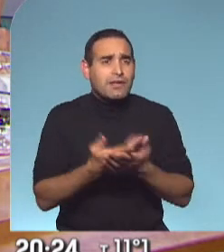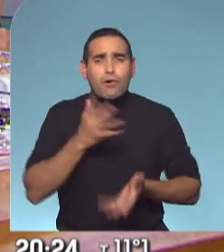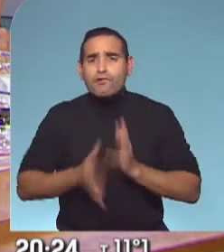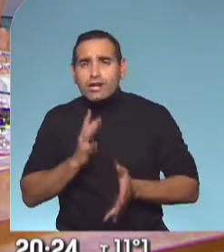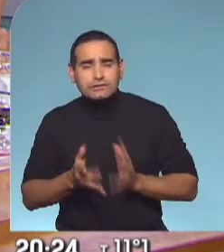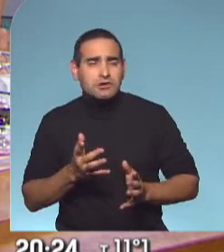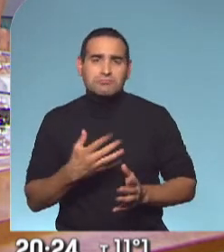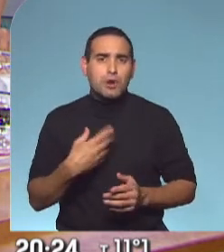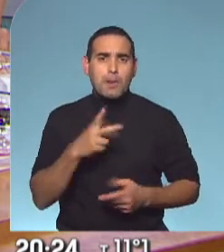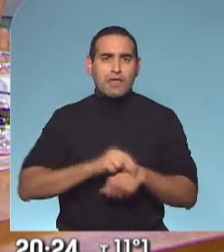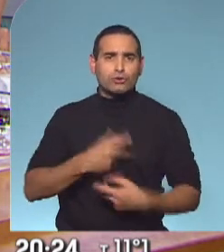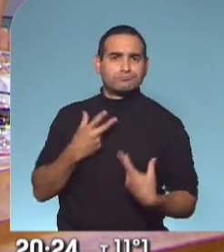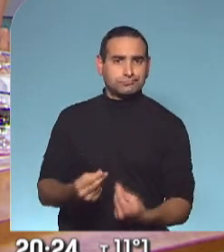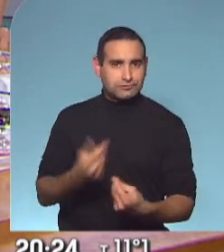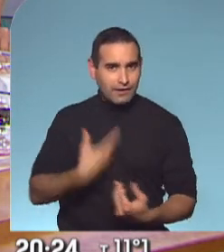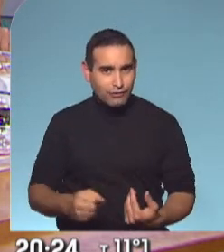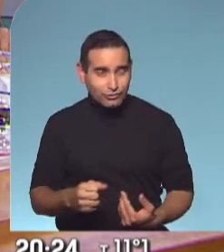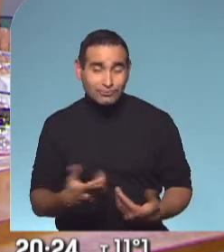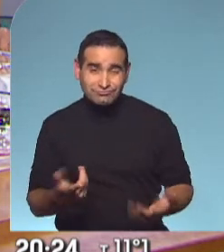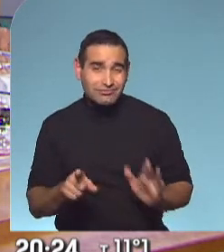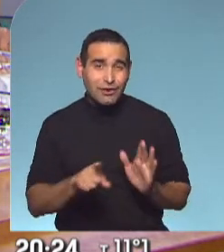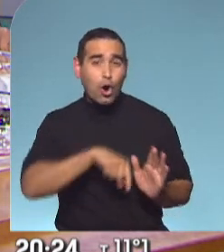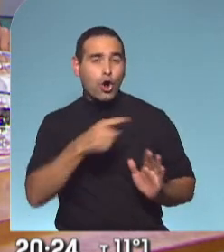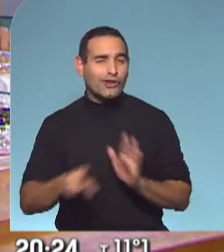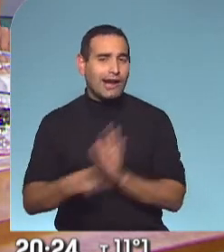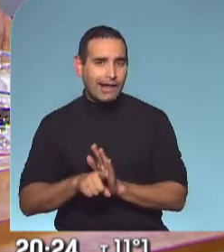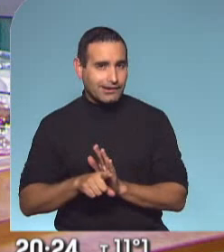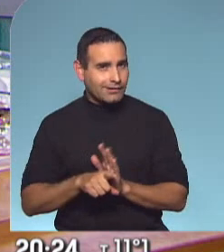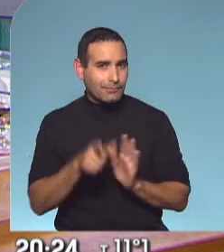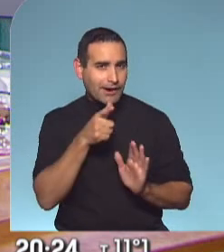que los médicos se niegan a hacerlo. Es la ley no escrita, ¿no? Por eso Que te esa digo. es la que más cuesta de